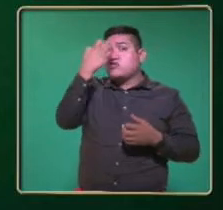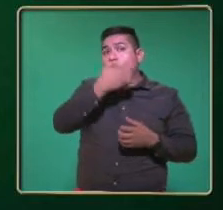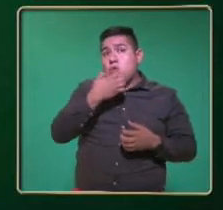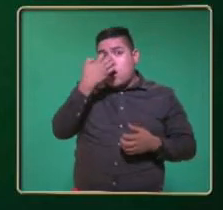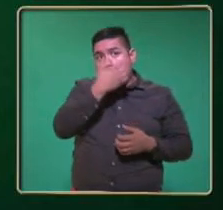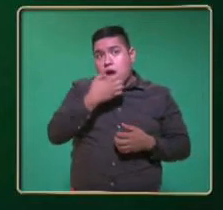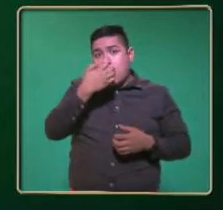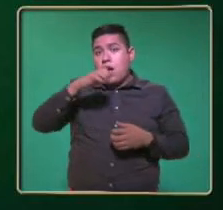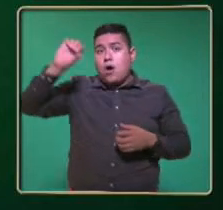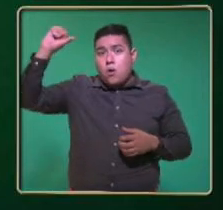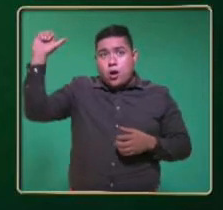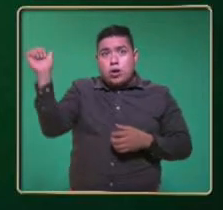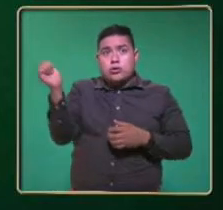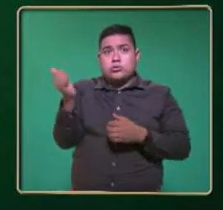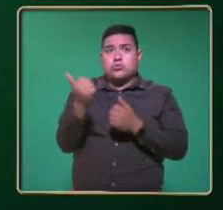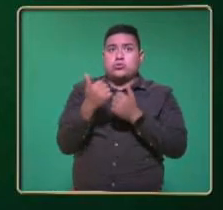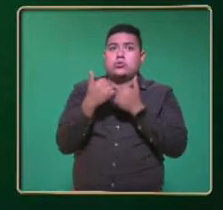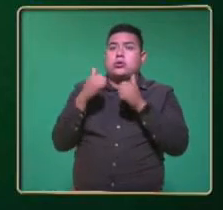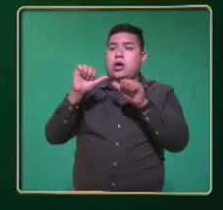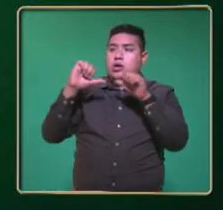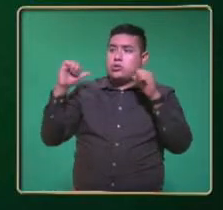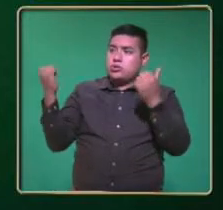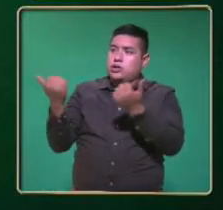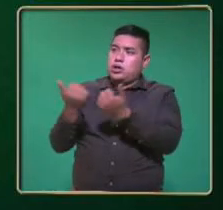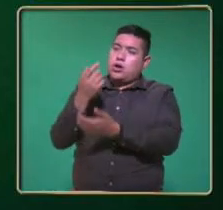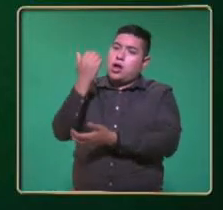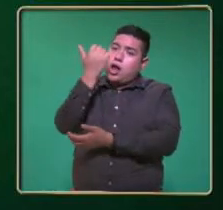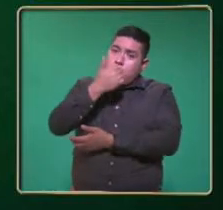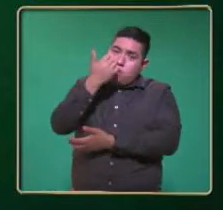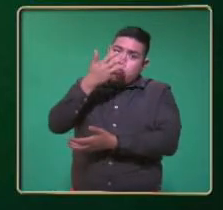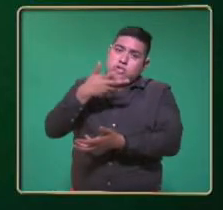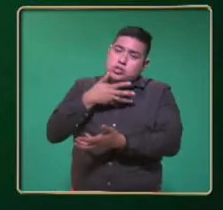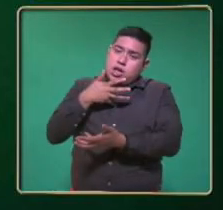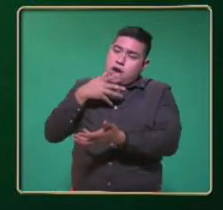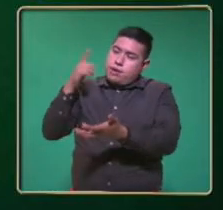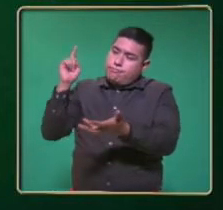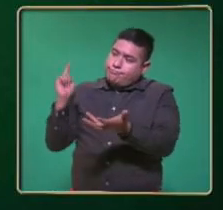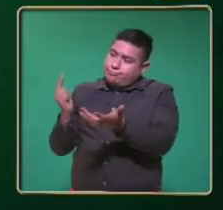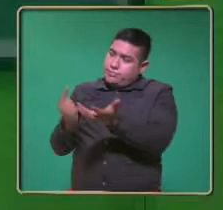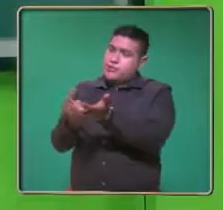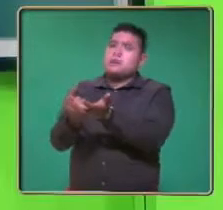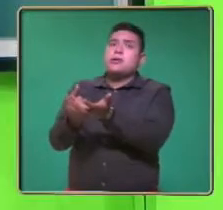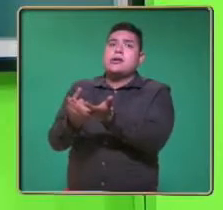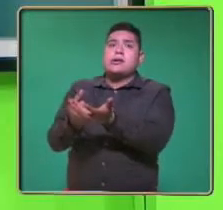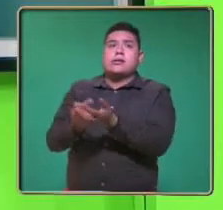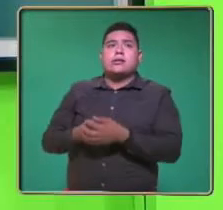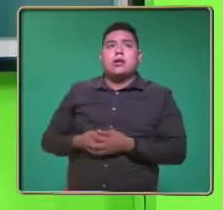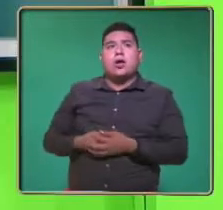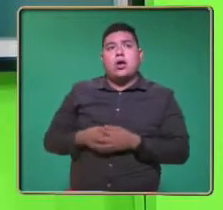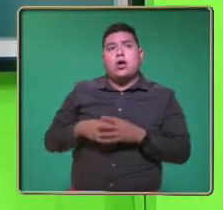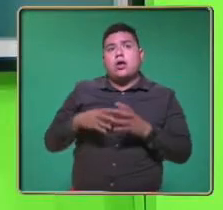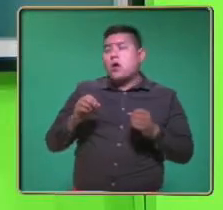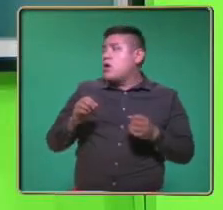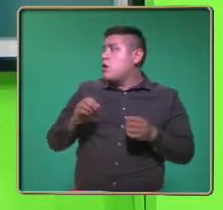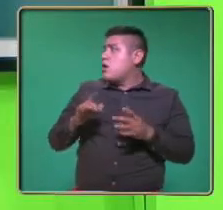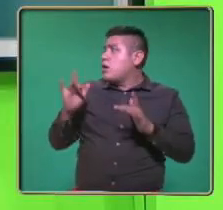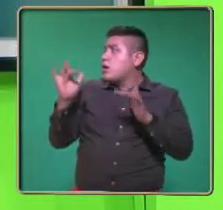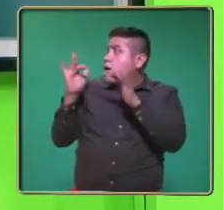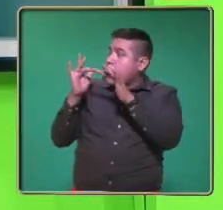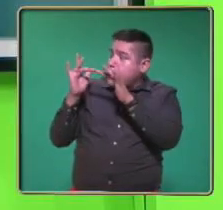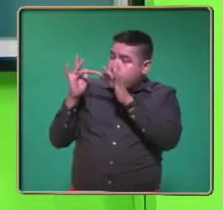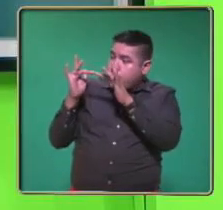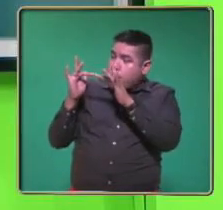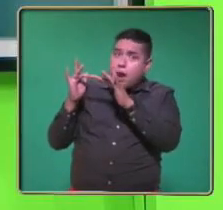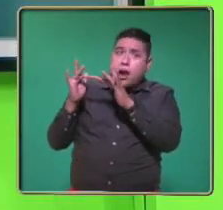o una asociación que tengan a alumnos con esta misma situación, o bien consultar la web, pudiera ser un